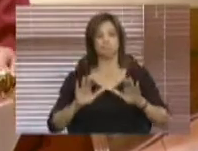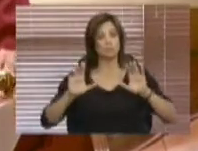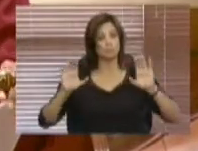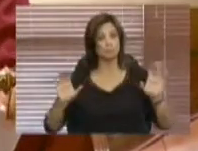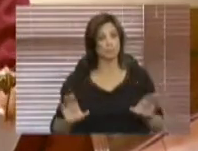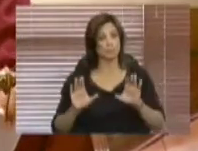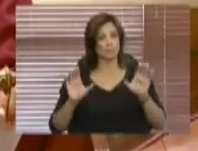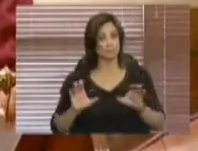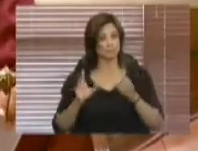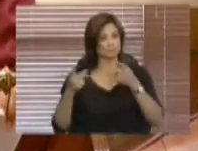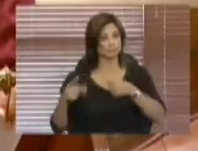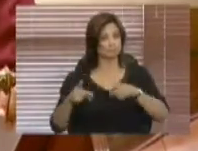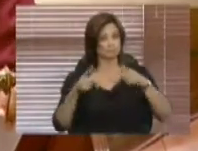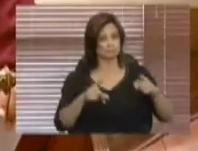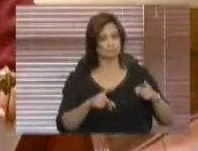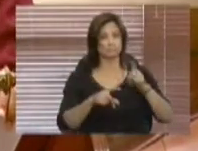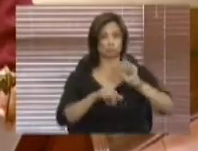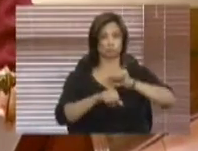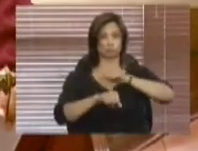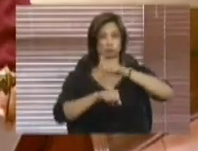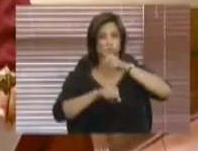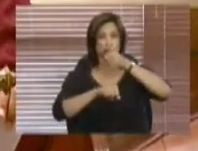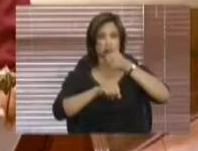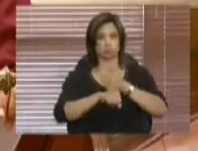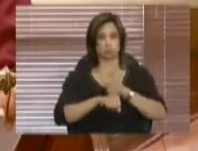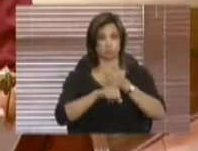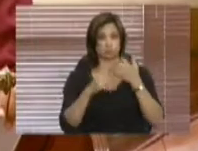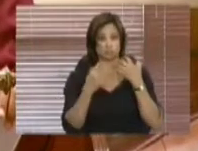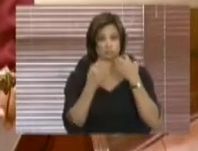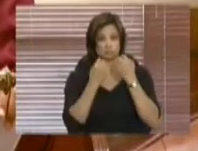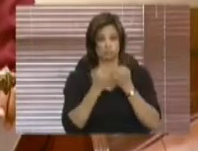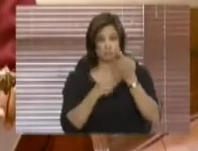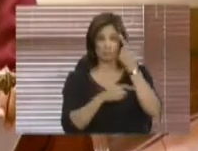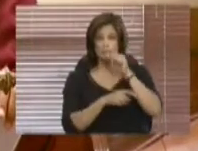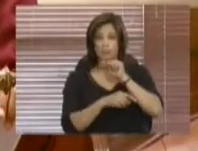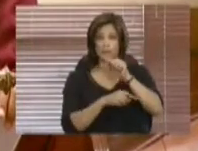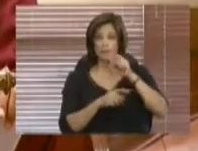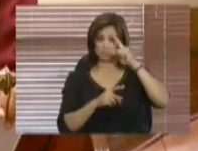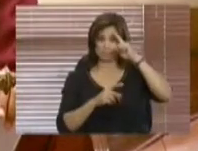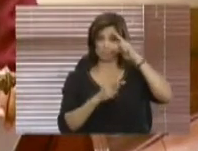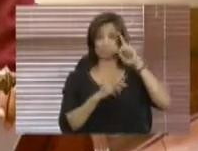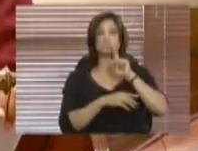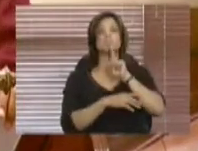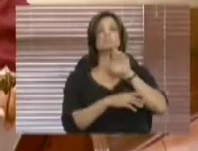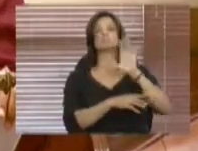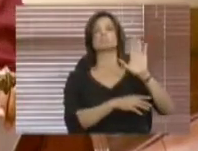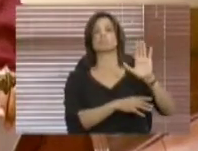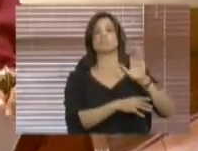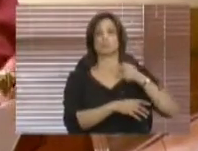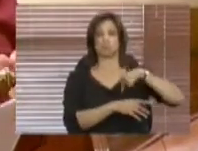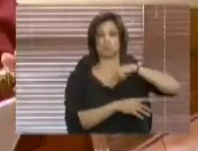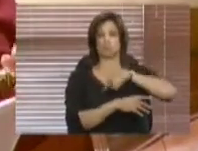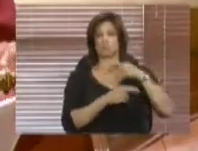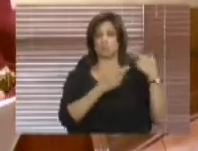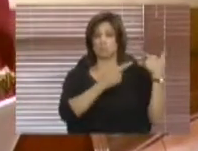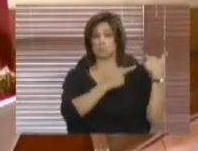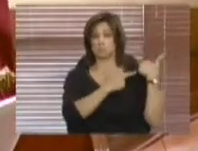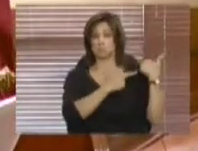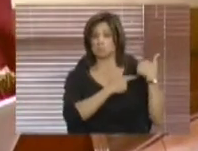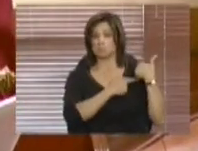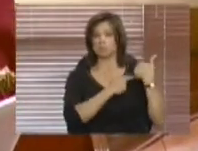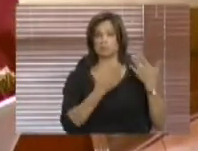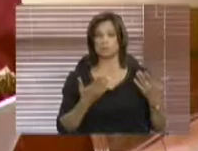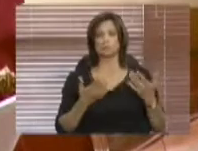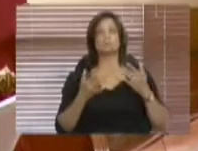realizaciones, de reafirmación del sagrado compromiso contraído al juramentarnos en nuestros cargos